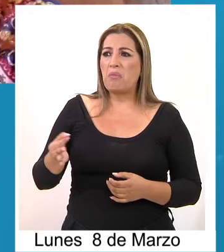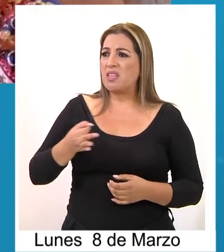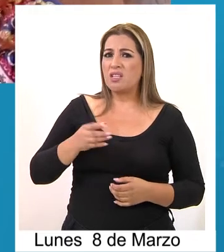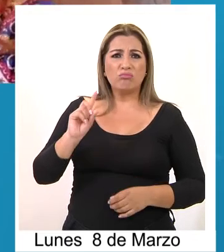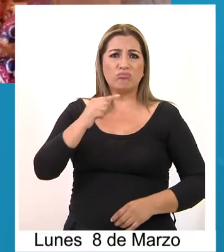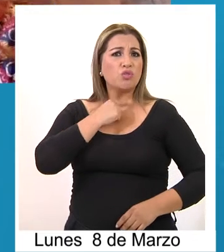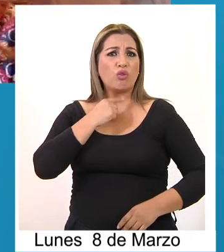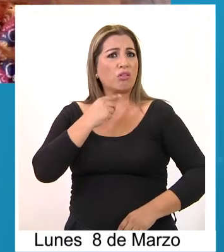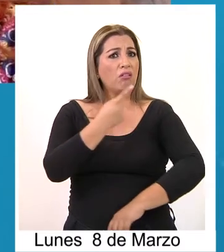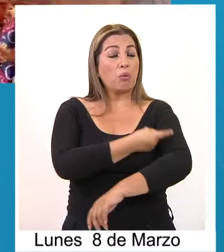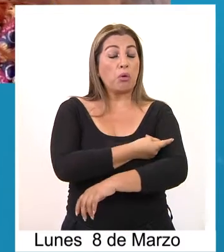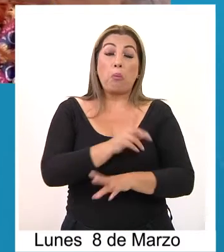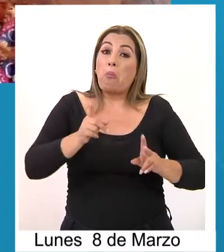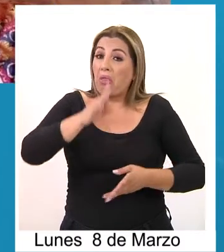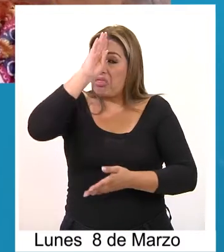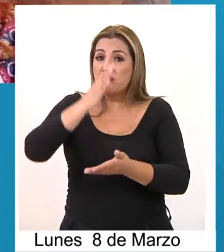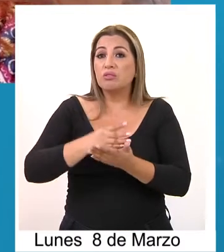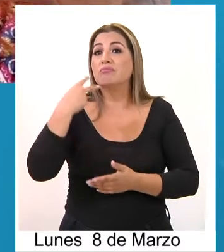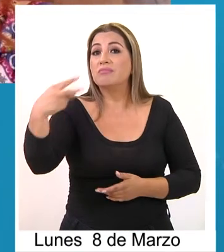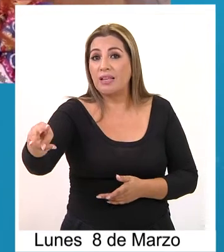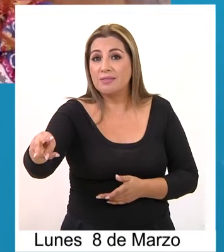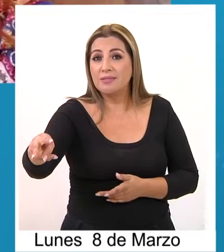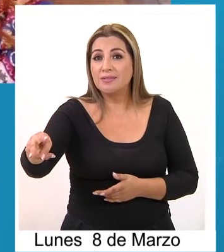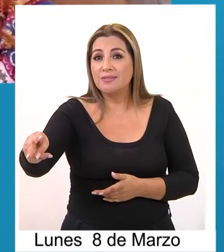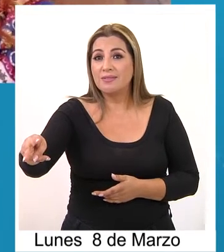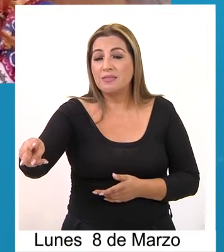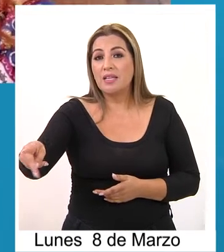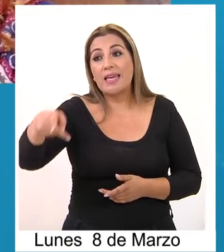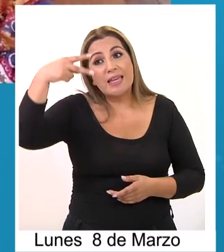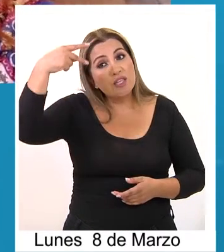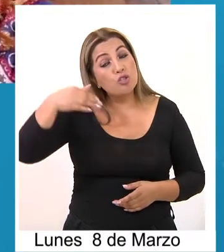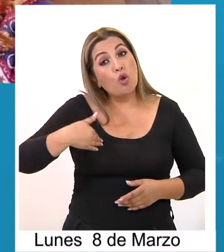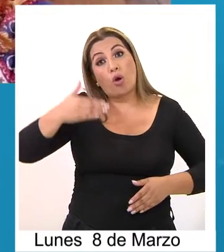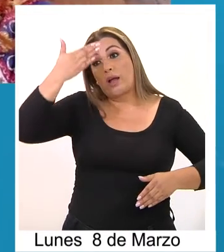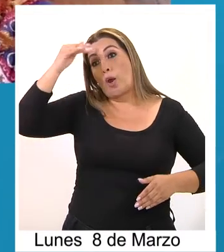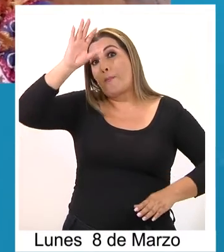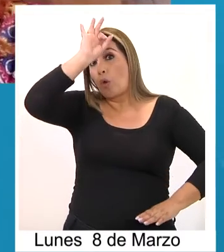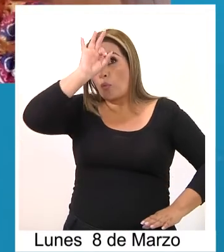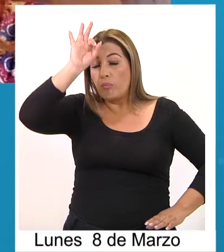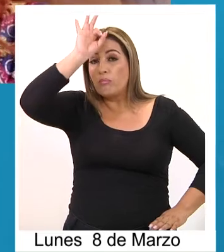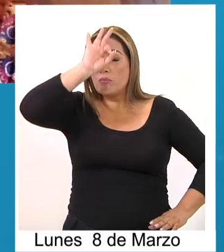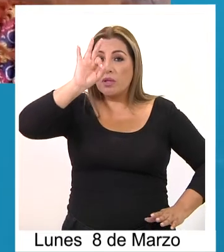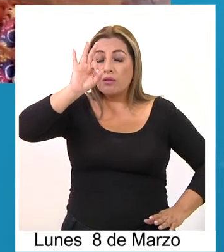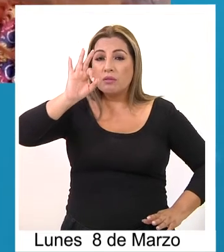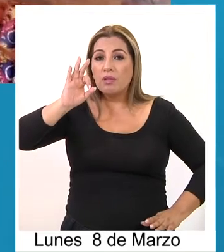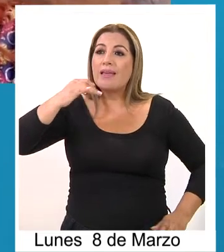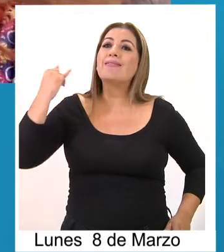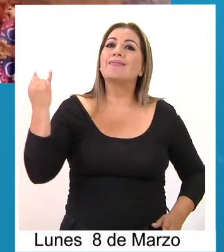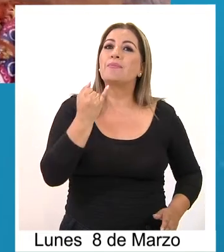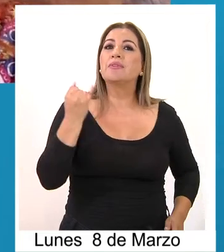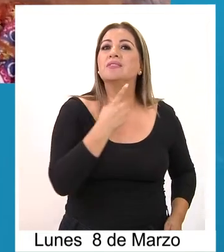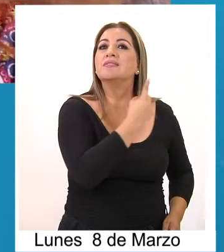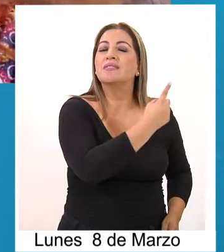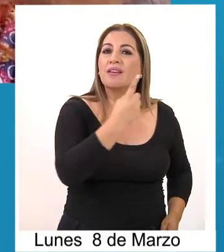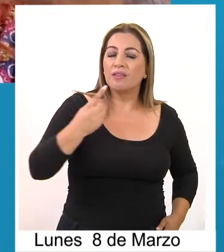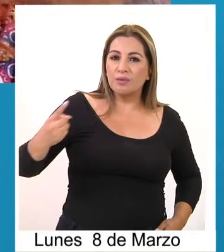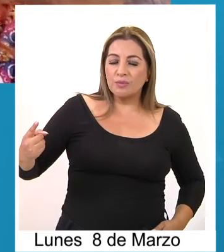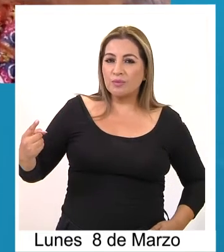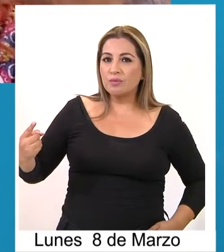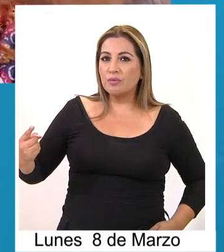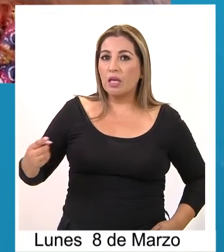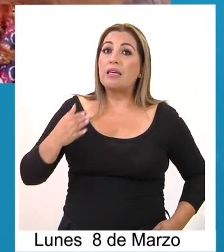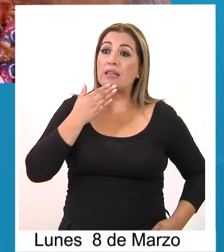no vacunarme, y es muy válido, pero la que mm. tiene que tomar esa decisión, creo yo, basado en el principio de autonomía y